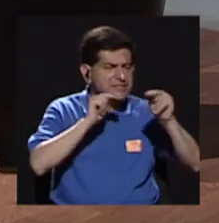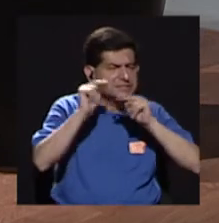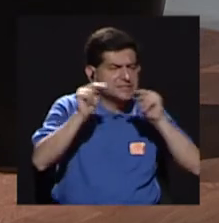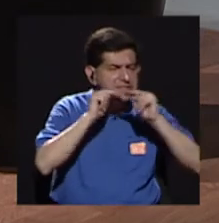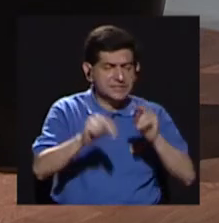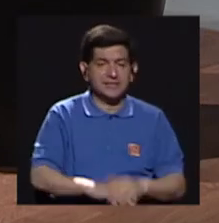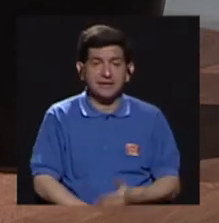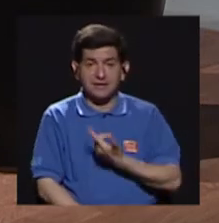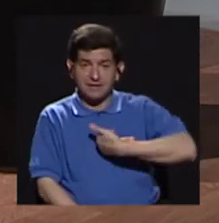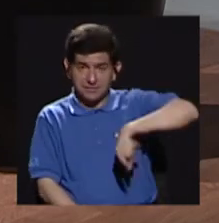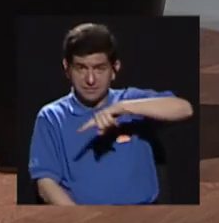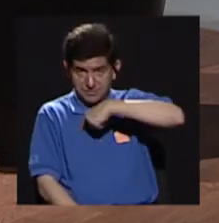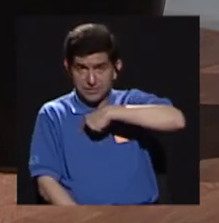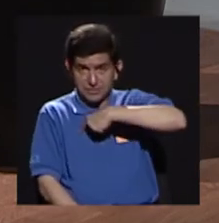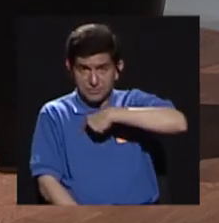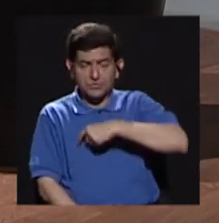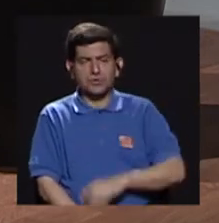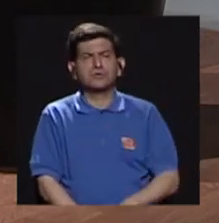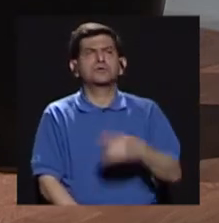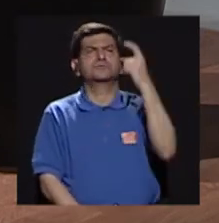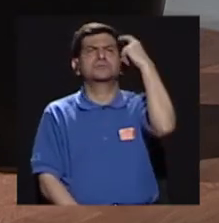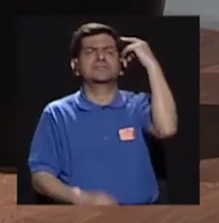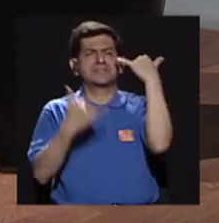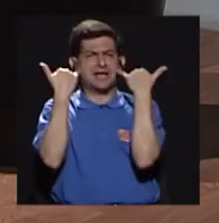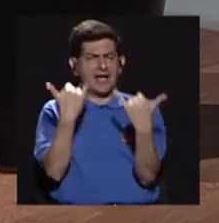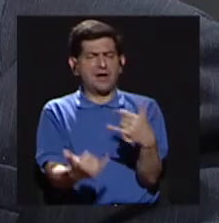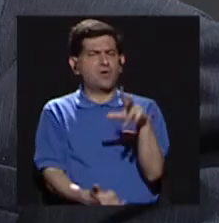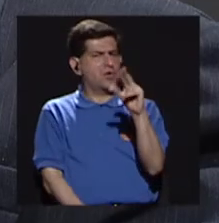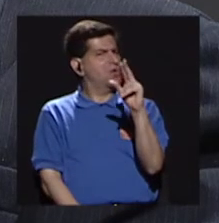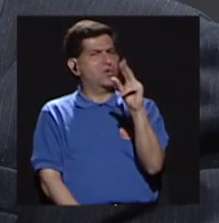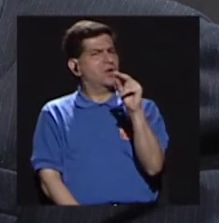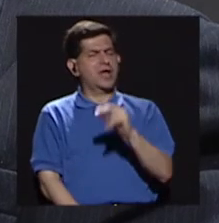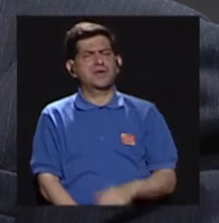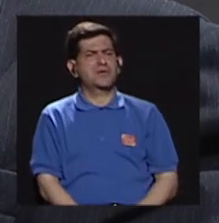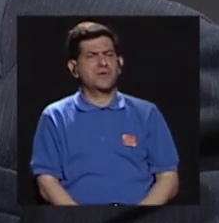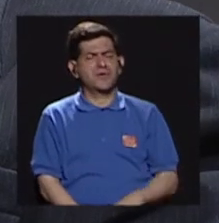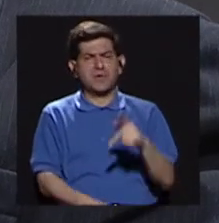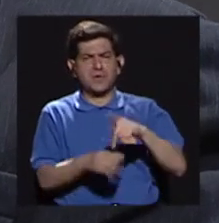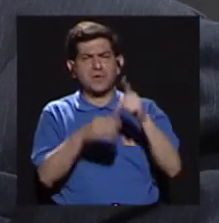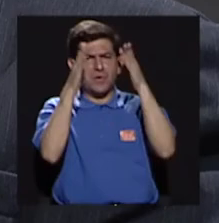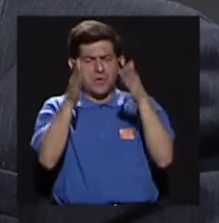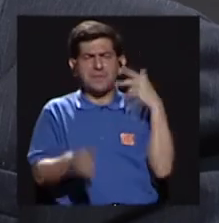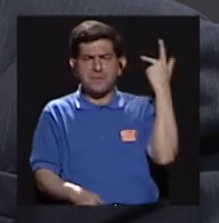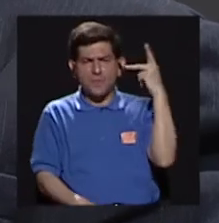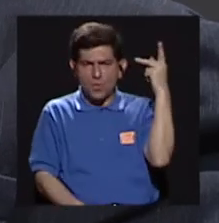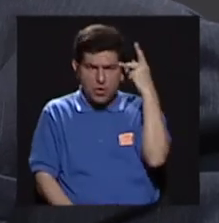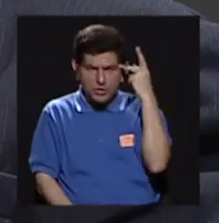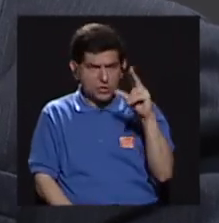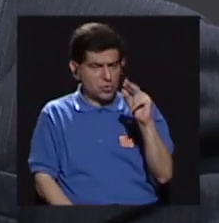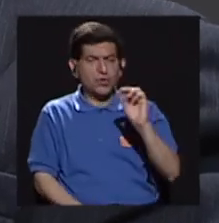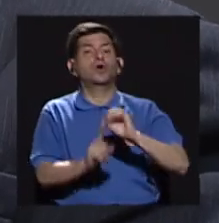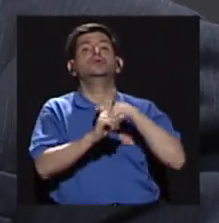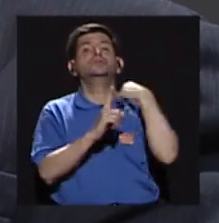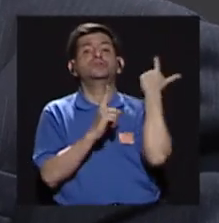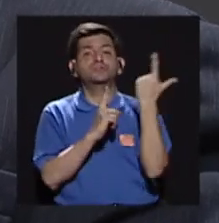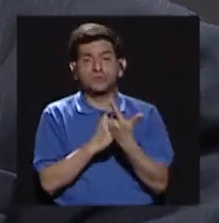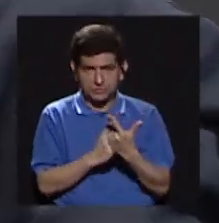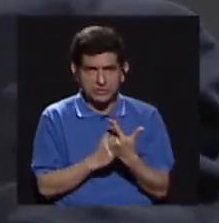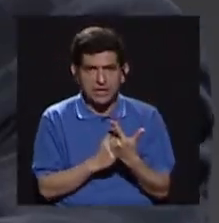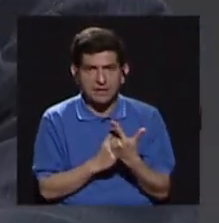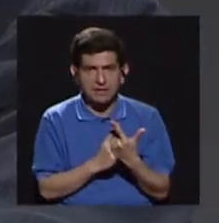y si nos vamos al campo ya no de los protagonistas políticos sino sociales